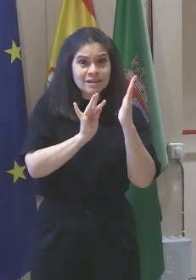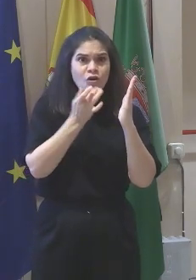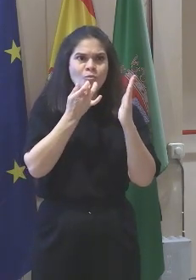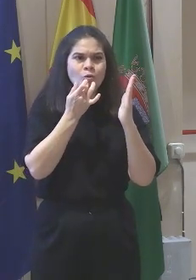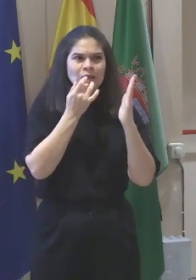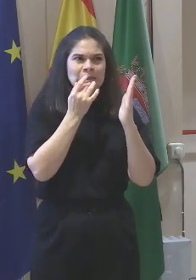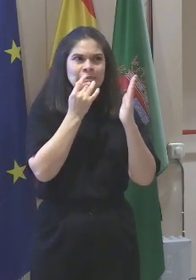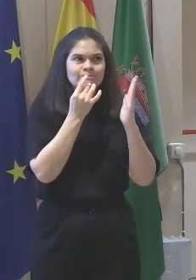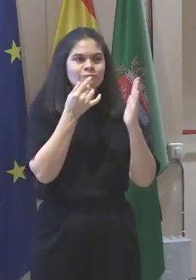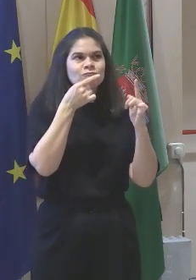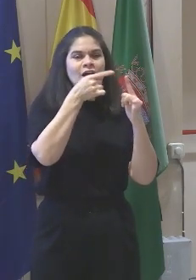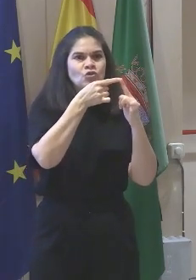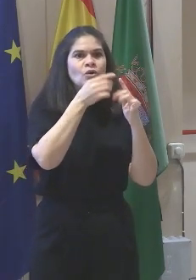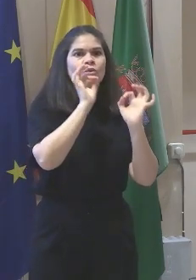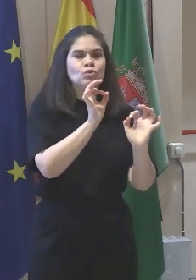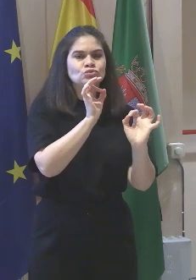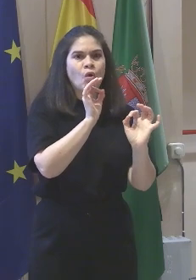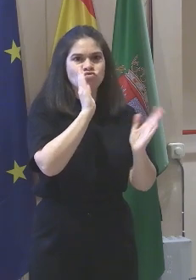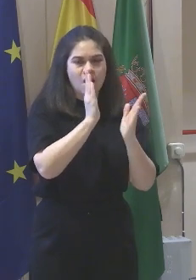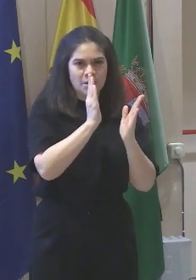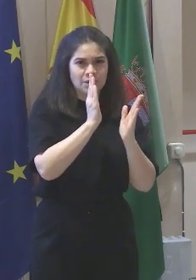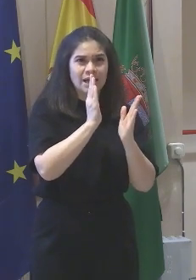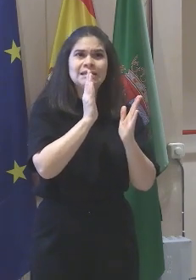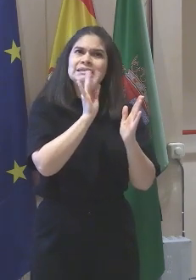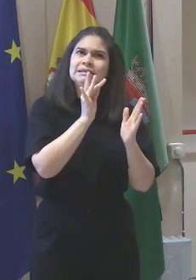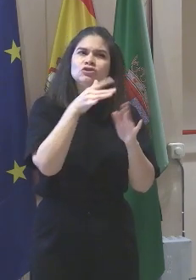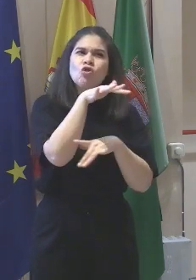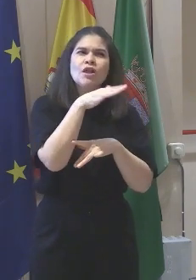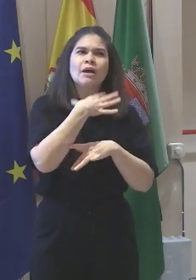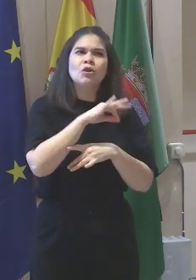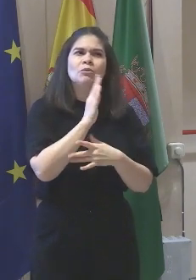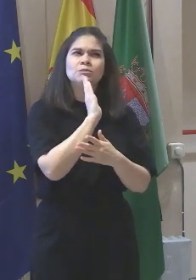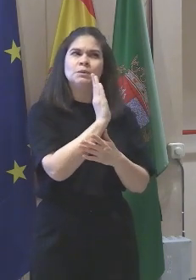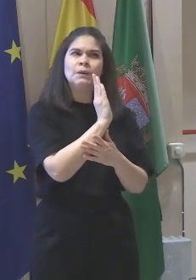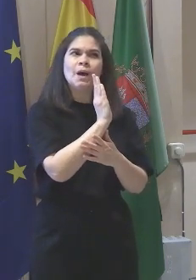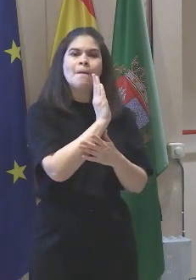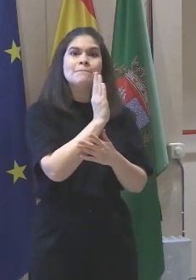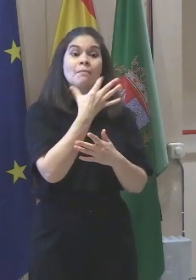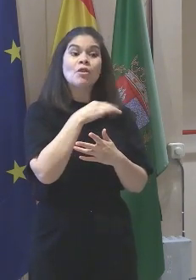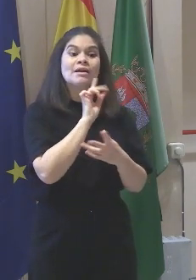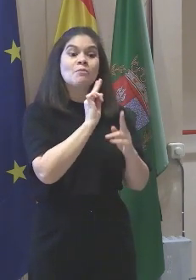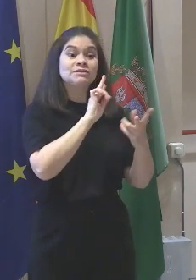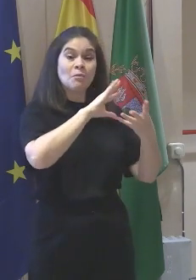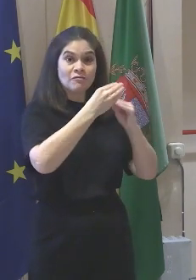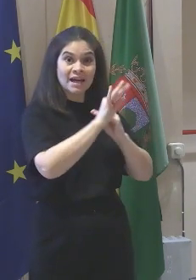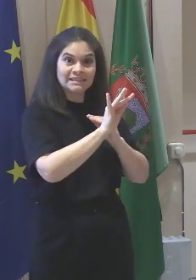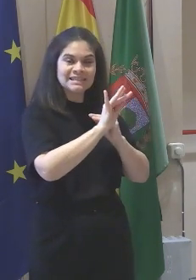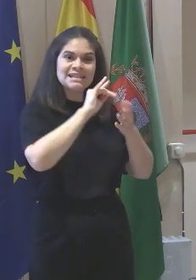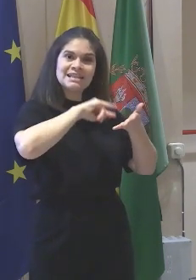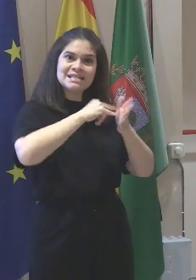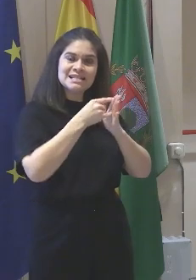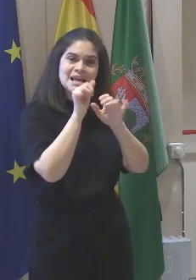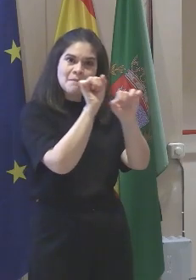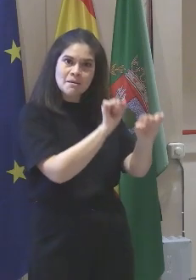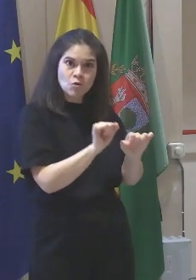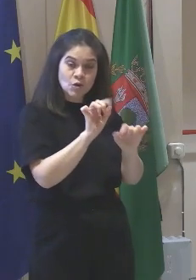decir, son lugares en los que potencialmente se podría actuar para modificar esa respuesta del sistema inmune,